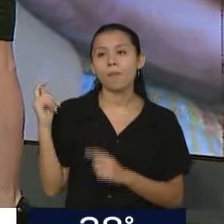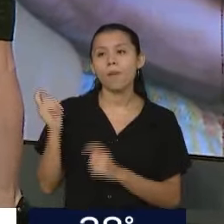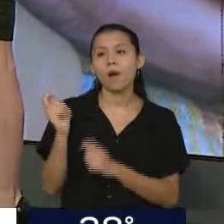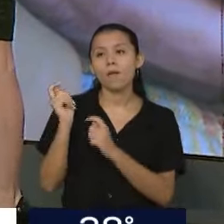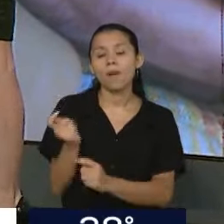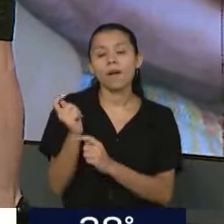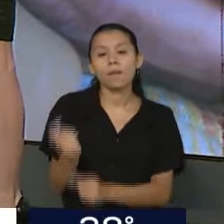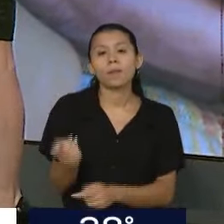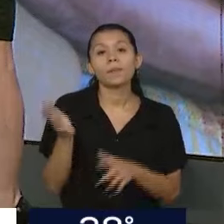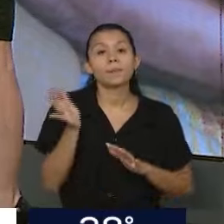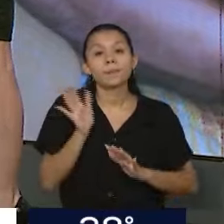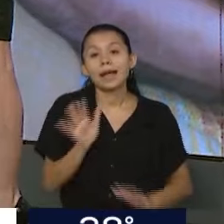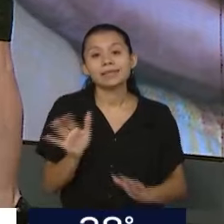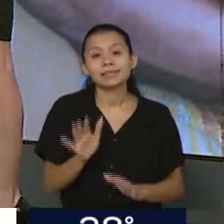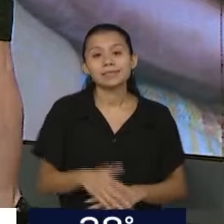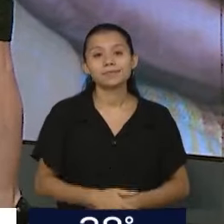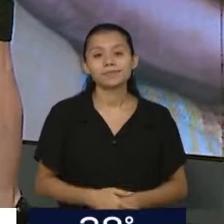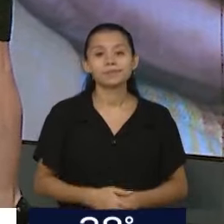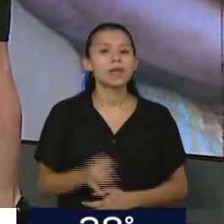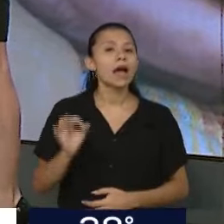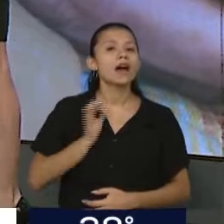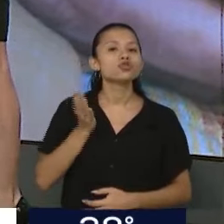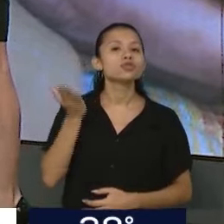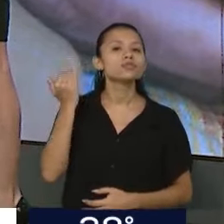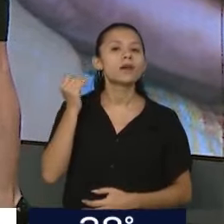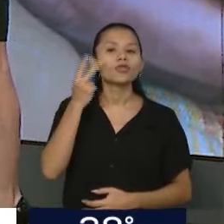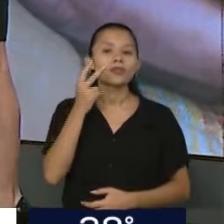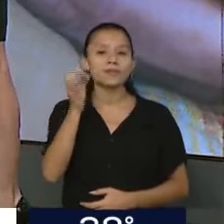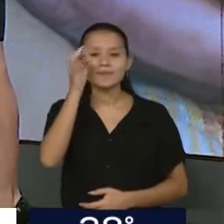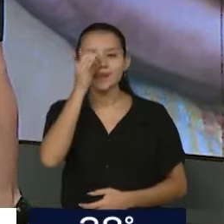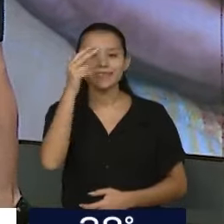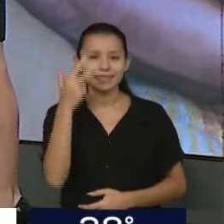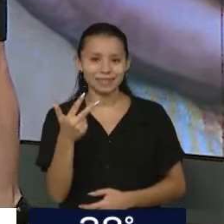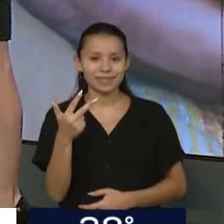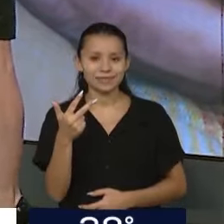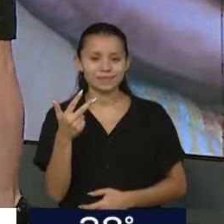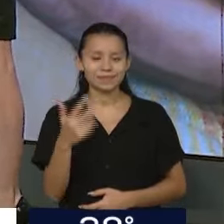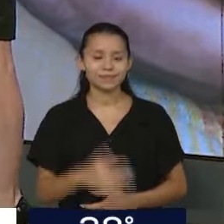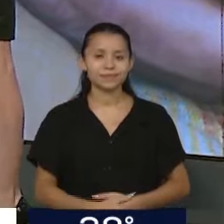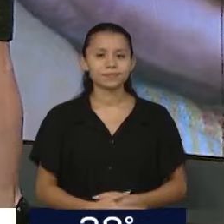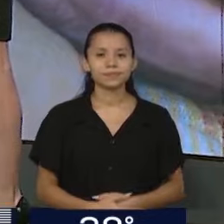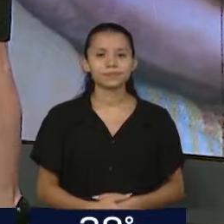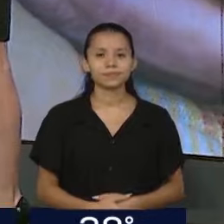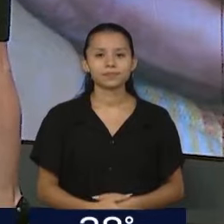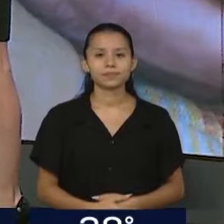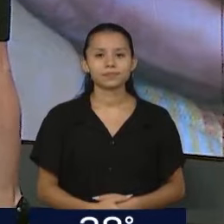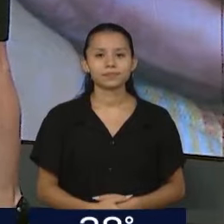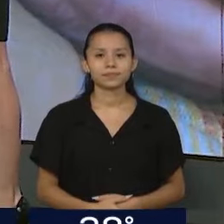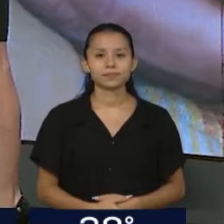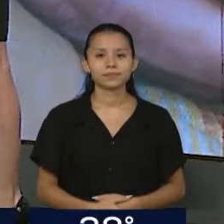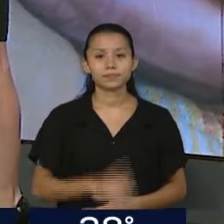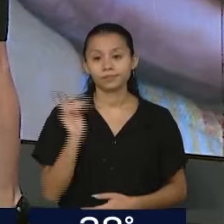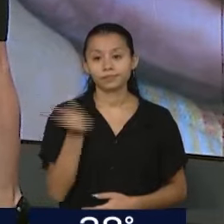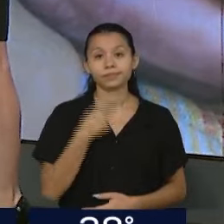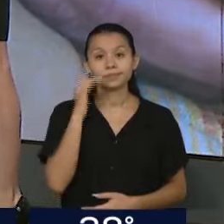del último semestre del año 2023 y entendiendo que las consecuencias de la crisis en el